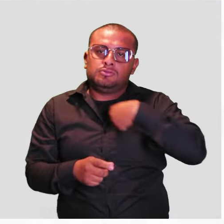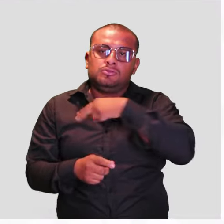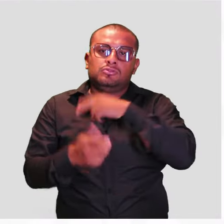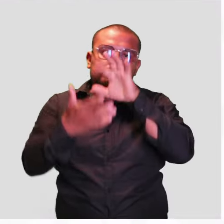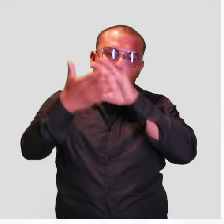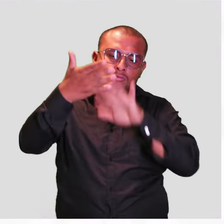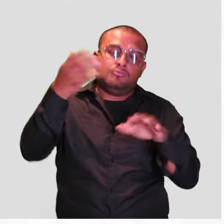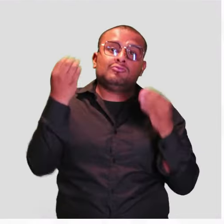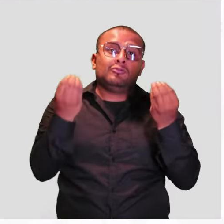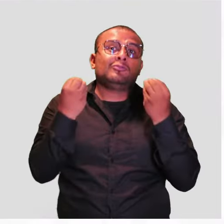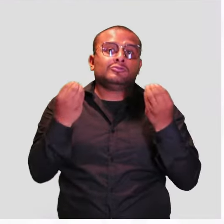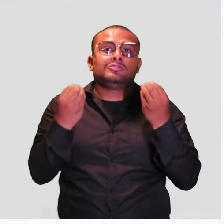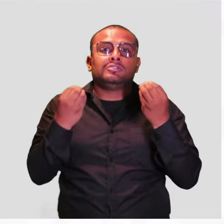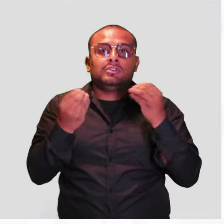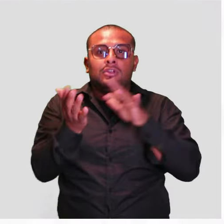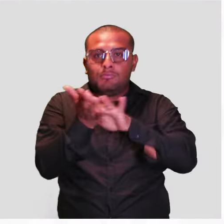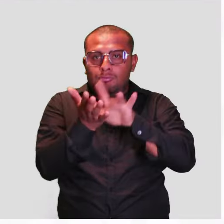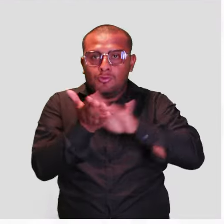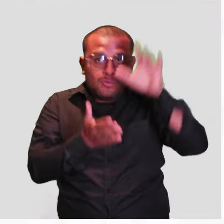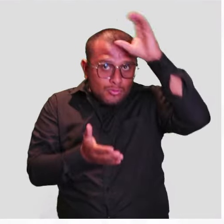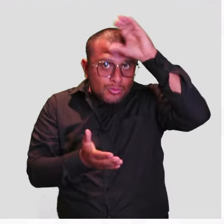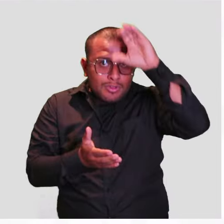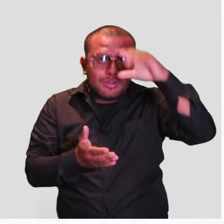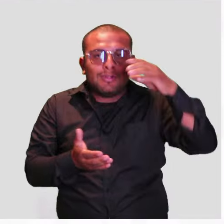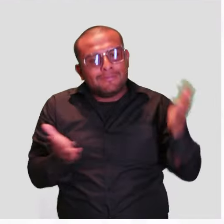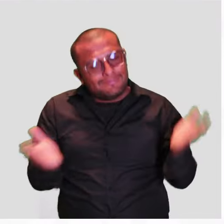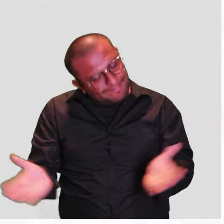que hace cultura en el municipio.